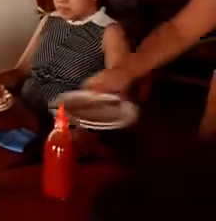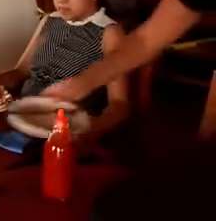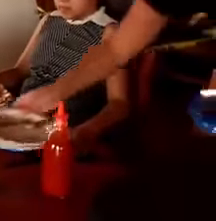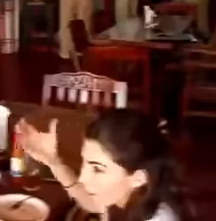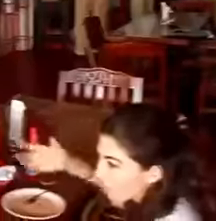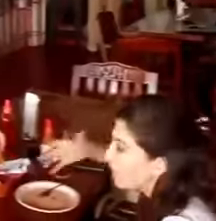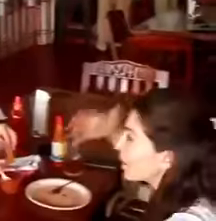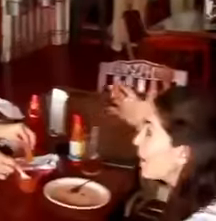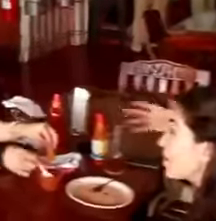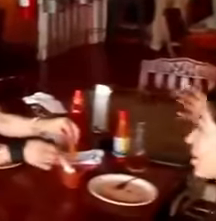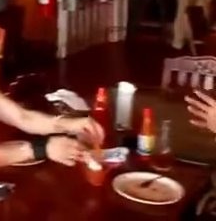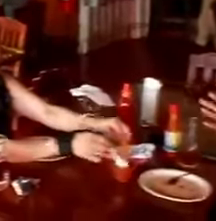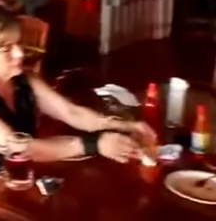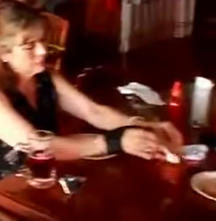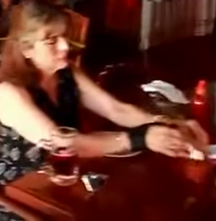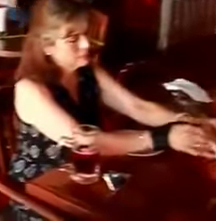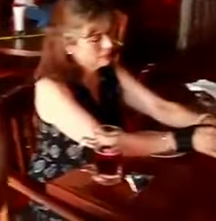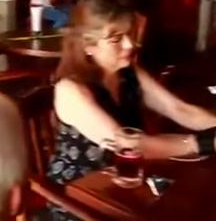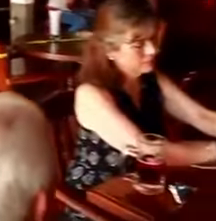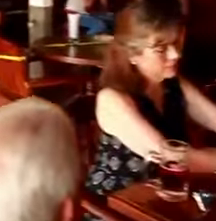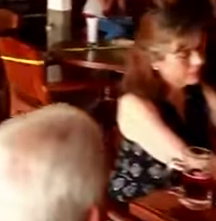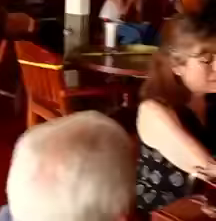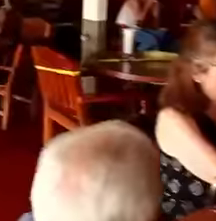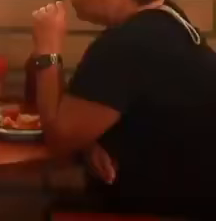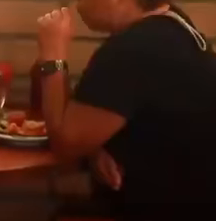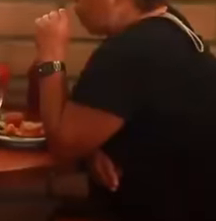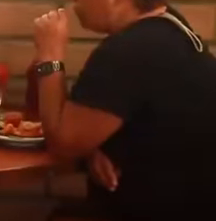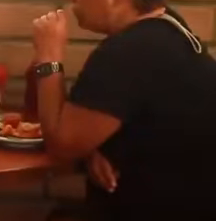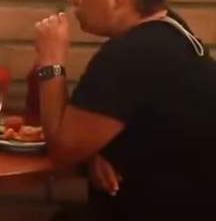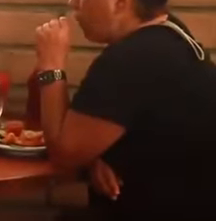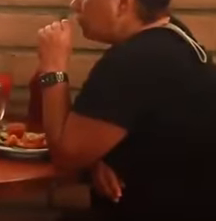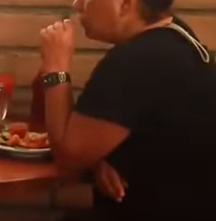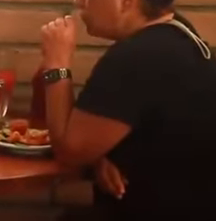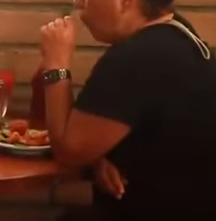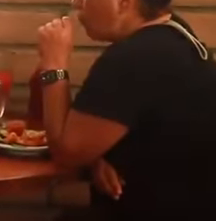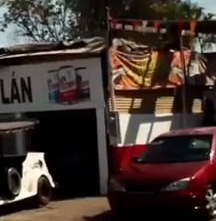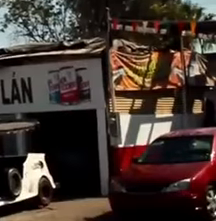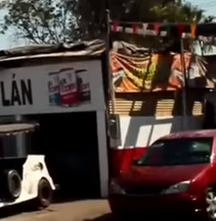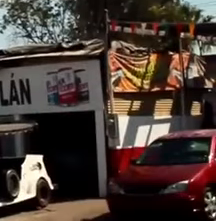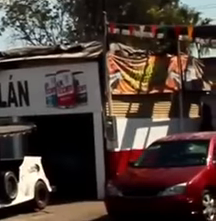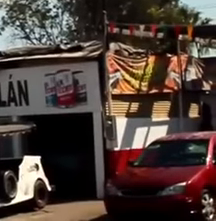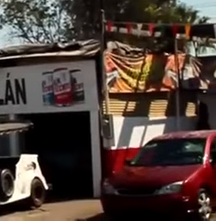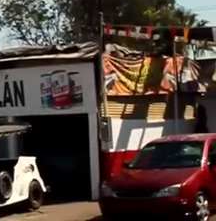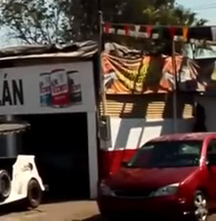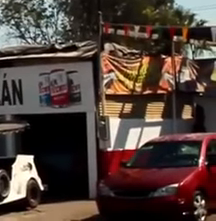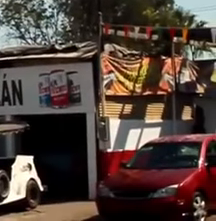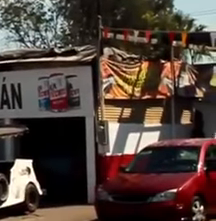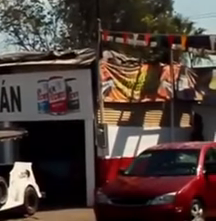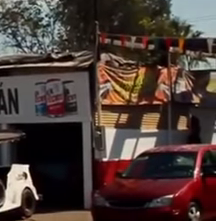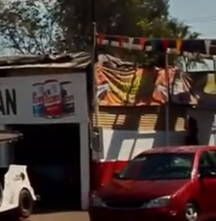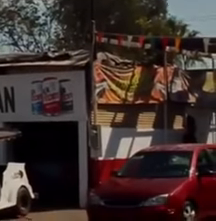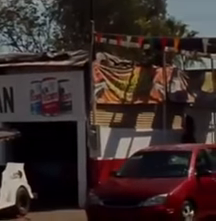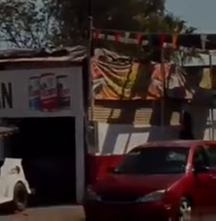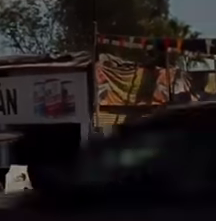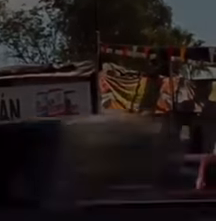es nuestra especialidad y hablar de mariscos es hablar de Coctelería Mazatlán.